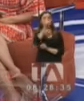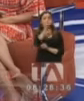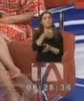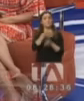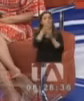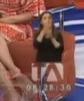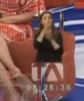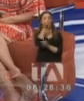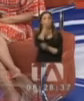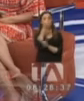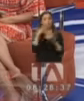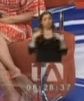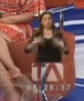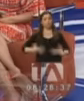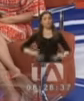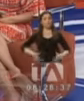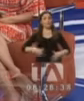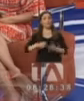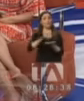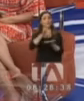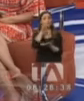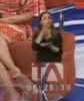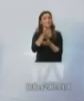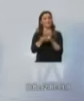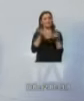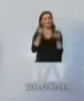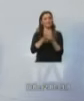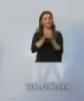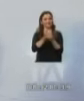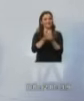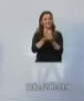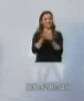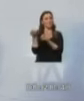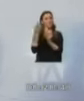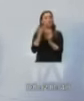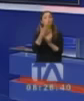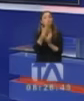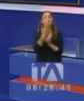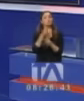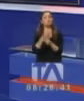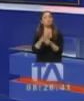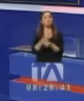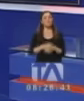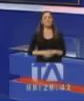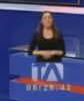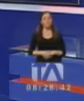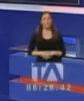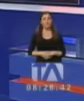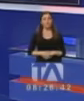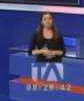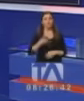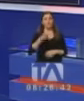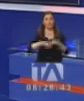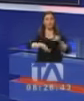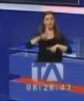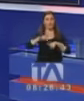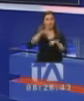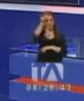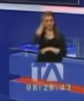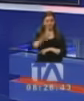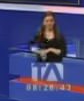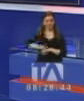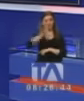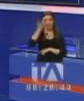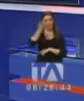alimentos, vestimenta, medicinas u otro tipo de ayuda. Ana María, bienvenida, cuéntanos cómo hacerlo. ¿Qué tal, Gisela, Jorge y amigos? Buenos días.